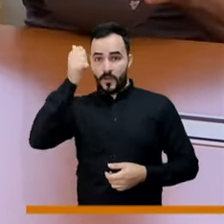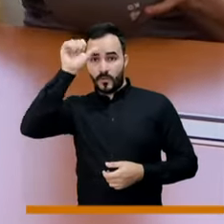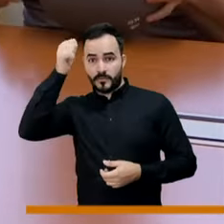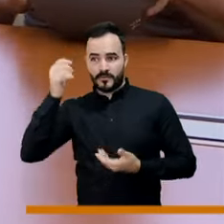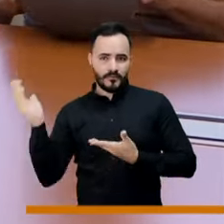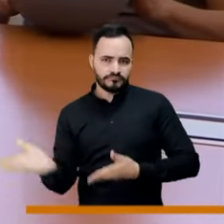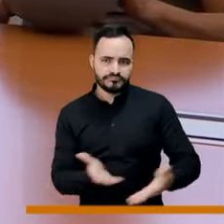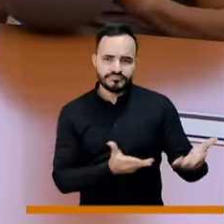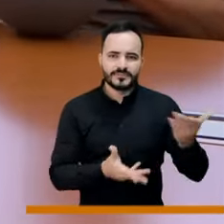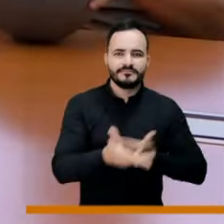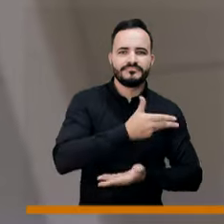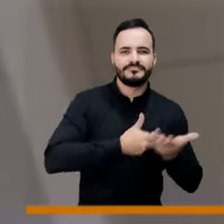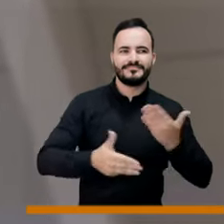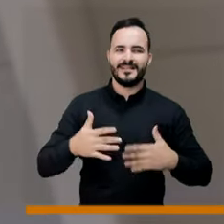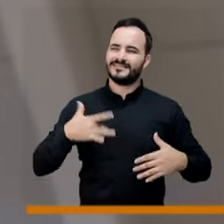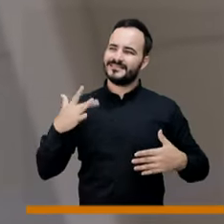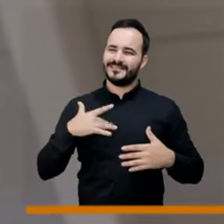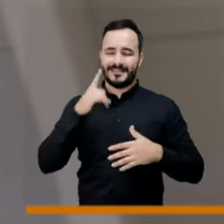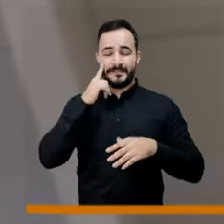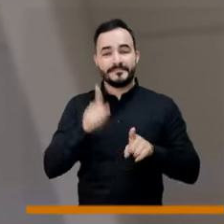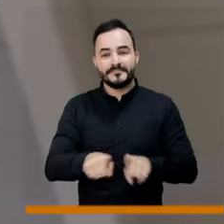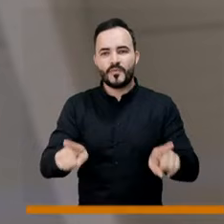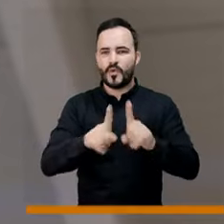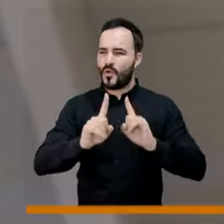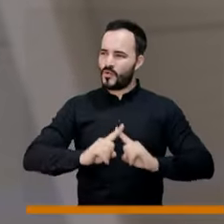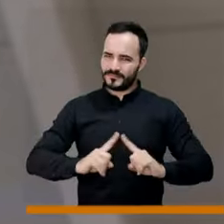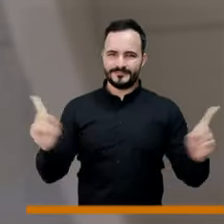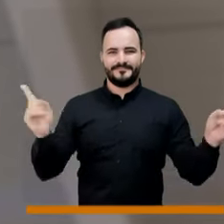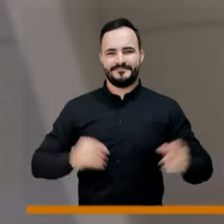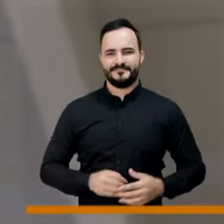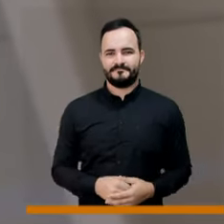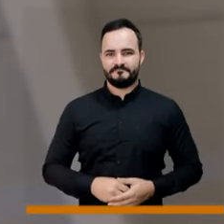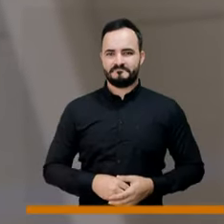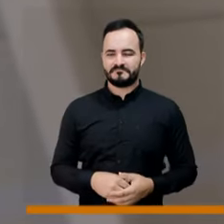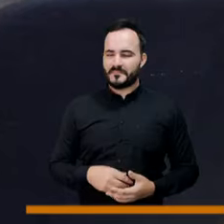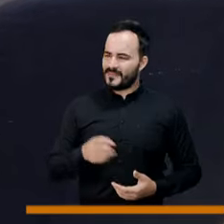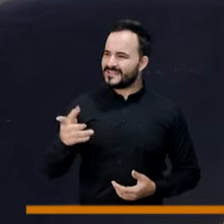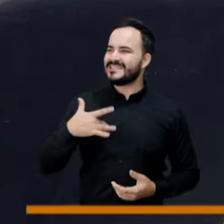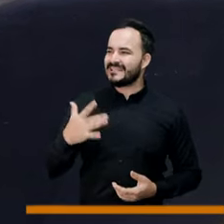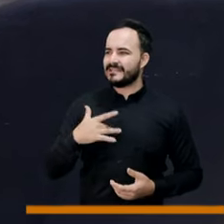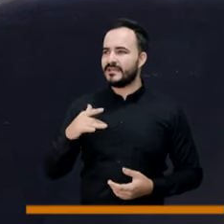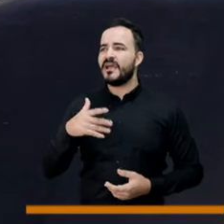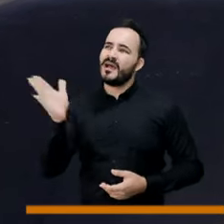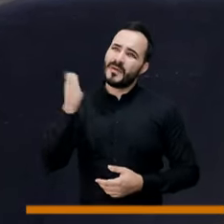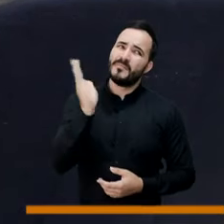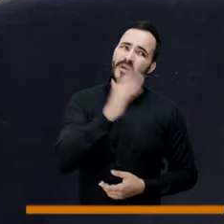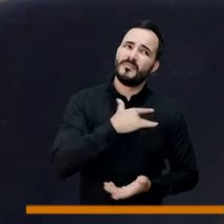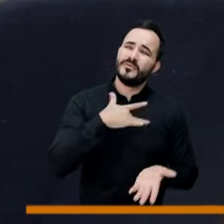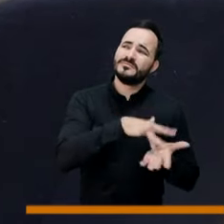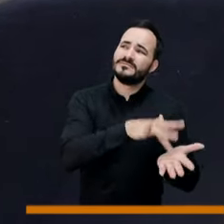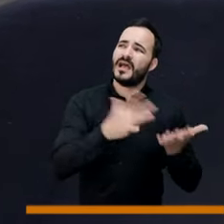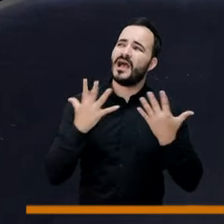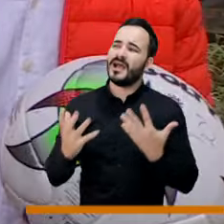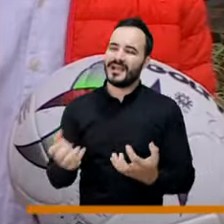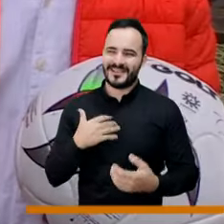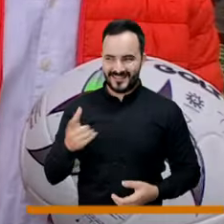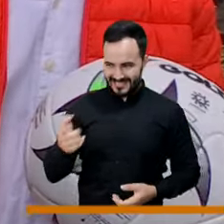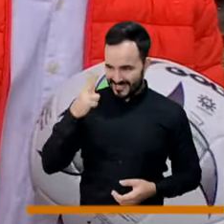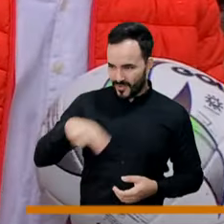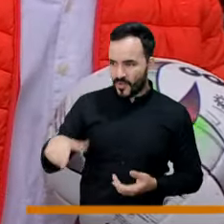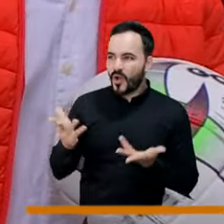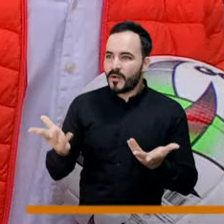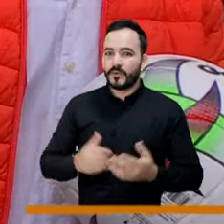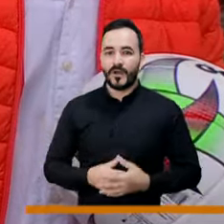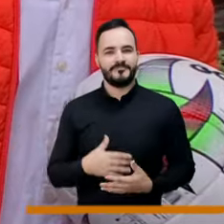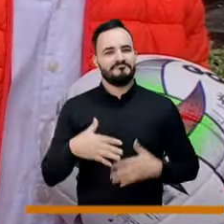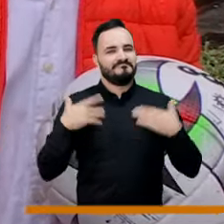ha sentido cuando Matías le manifiesta que quiere ir, que quiere estar? Sí, un niño que siempre lo va a acompañar, siempre lo va a